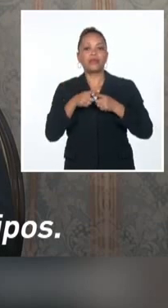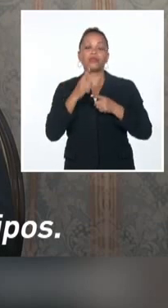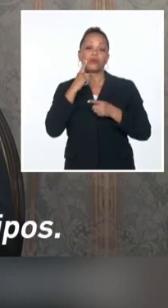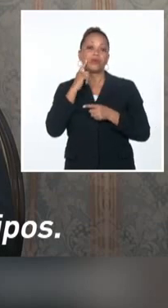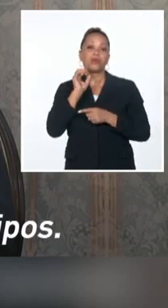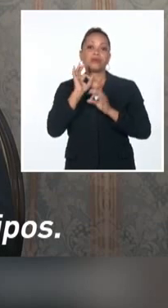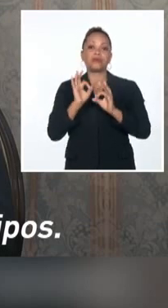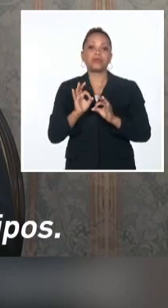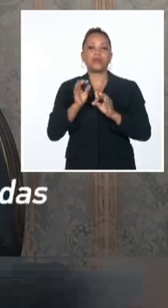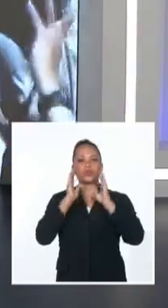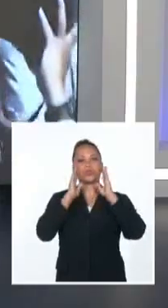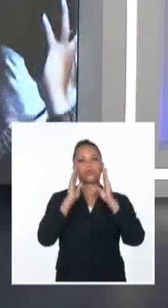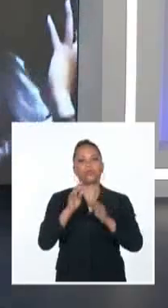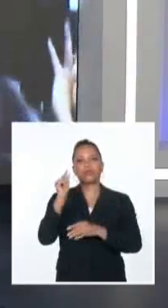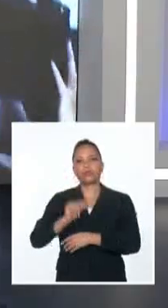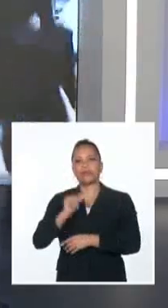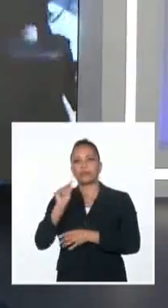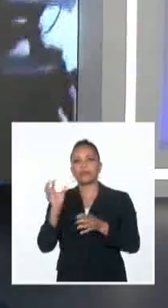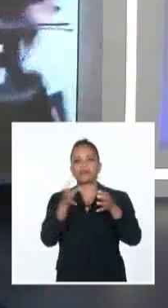de